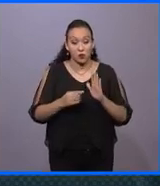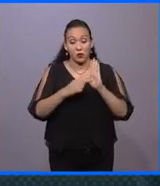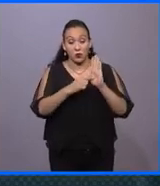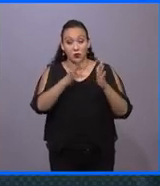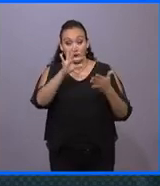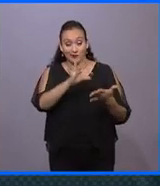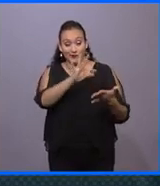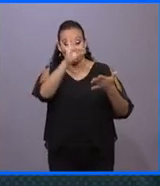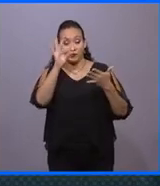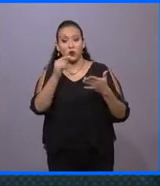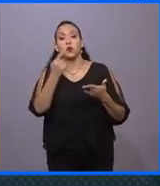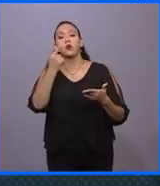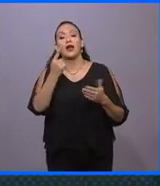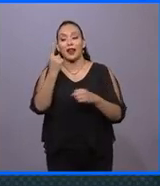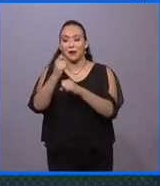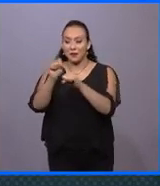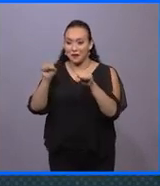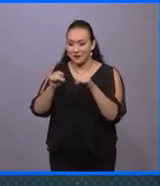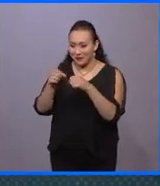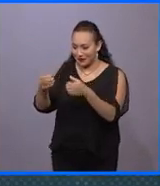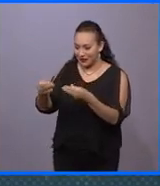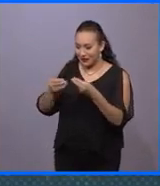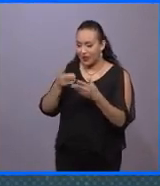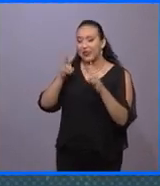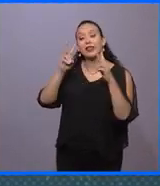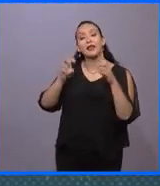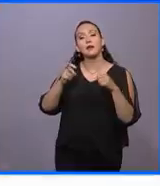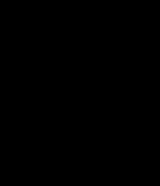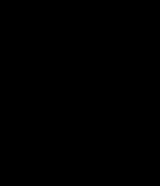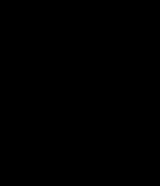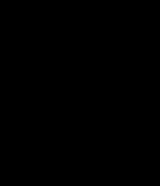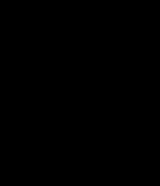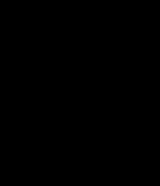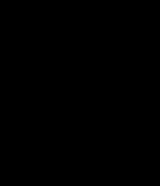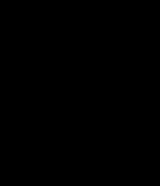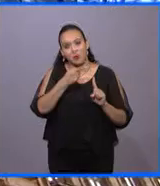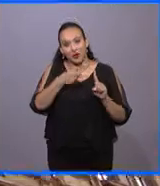la resolución de la primera sala relacionado con el caso de un hombre